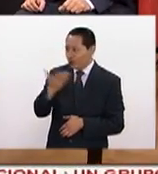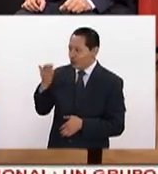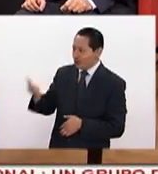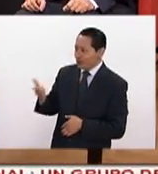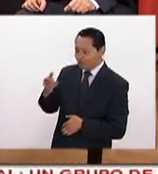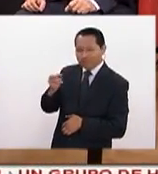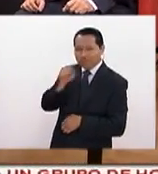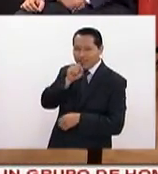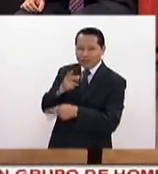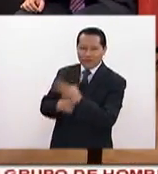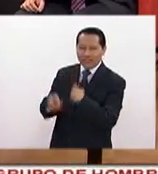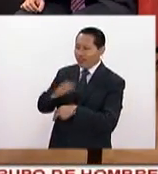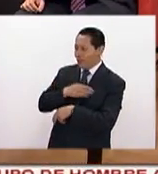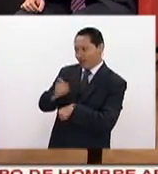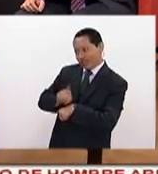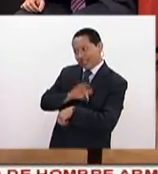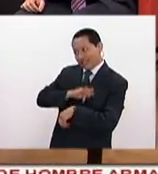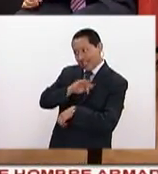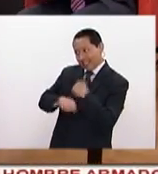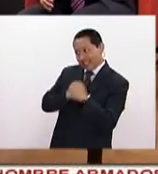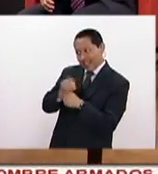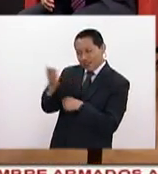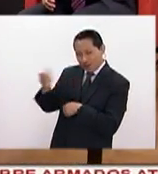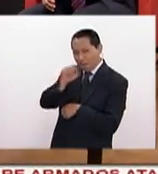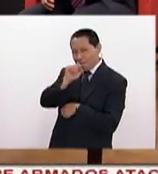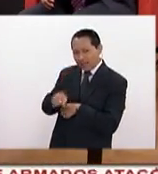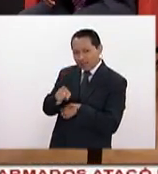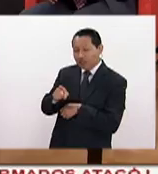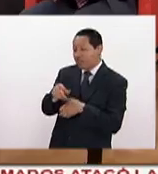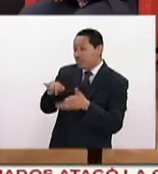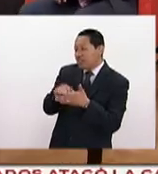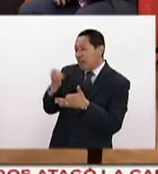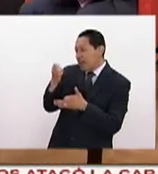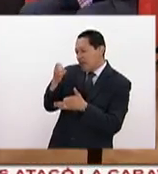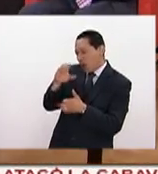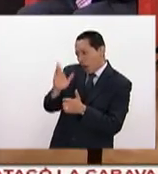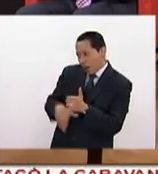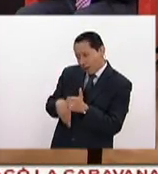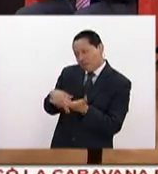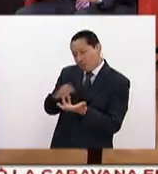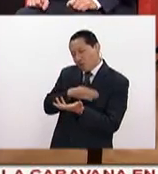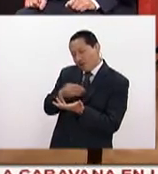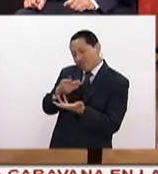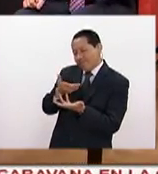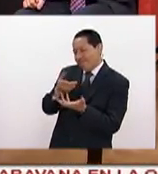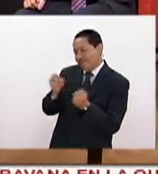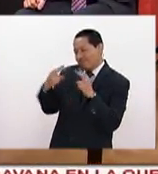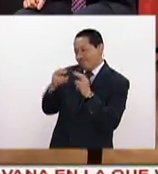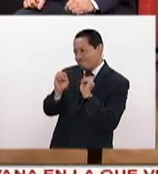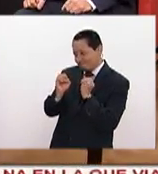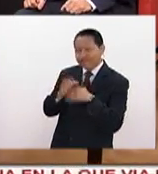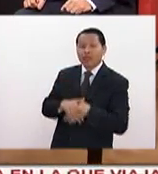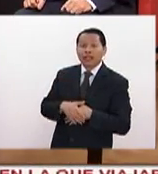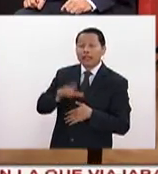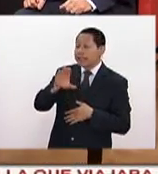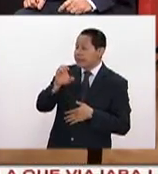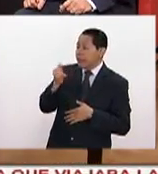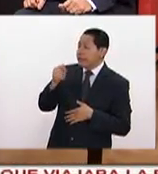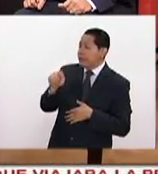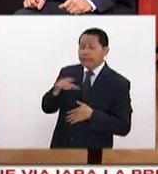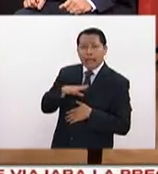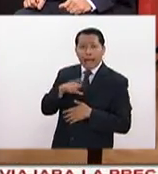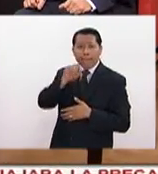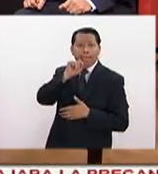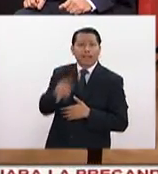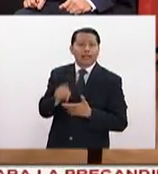bueno que esté con nosotros. Muy buenos días, feliz año. Aunque ya estemos casi terminando enero. Sí, ¿verdad? Pero bueno, no nos habíamos visto. Gracias. El CECIT, estos